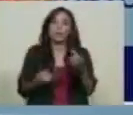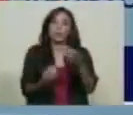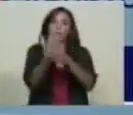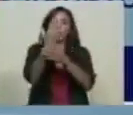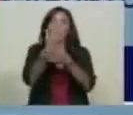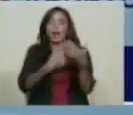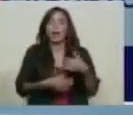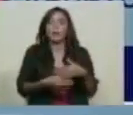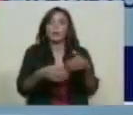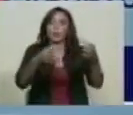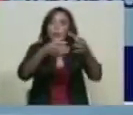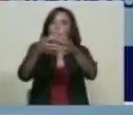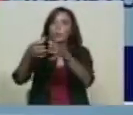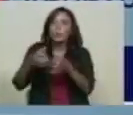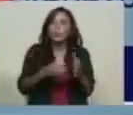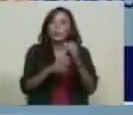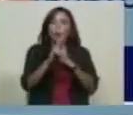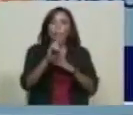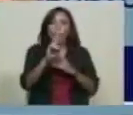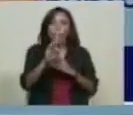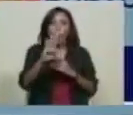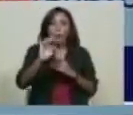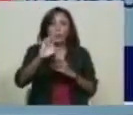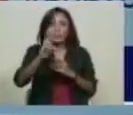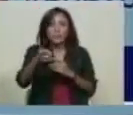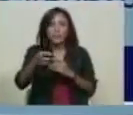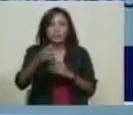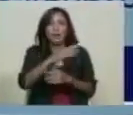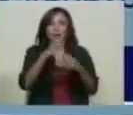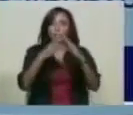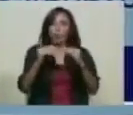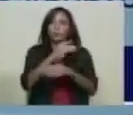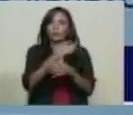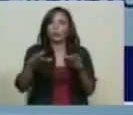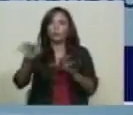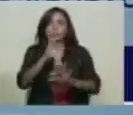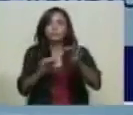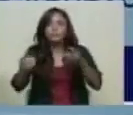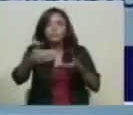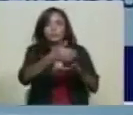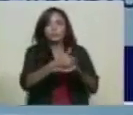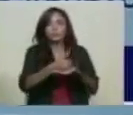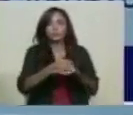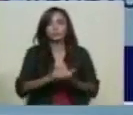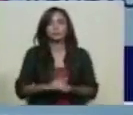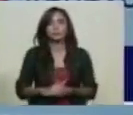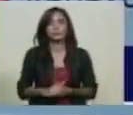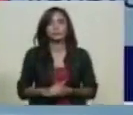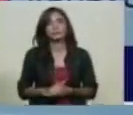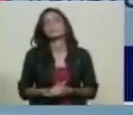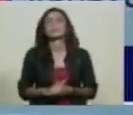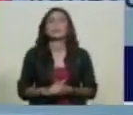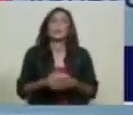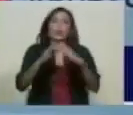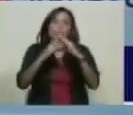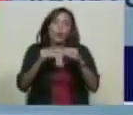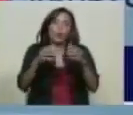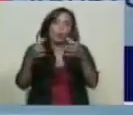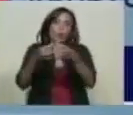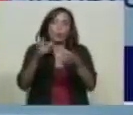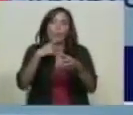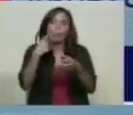VC, pero uno puede decir con responsabilidad en este momento que no todos los CLP